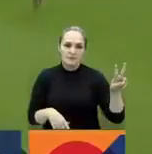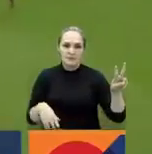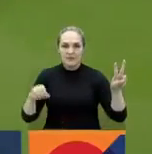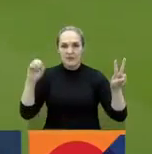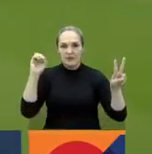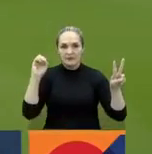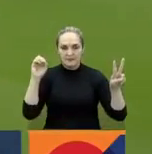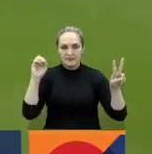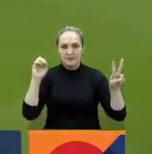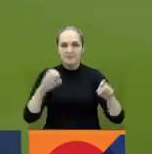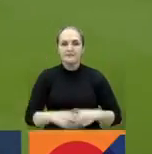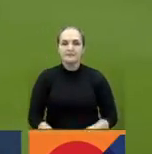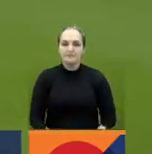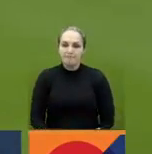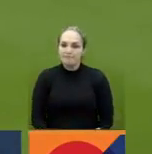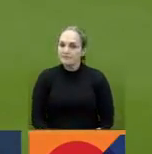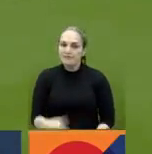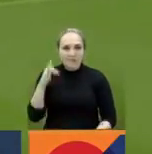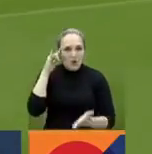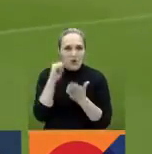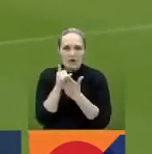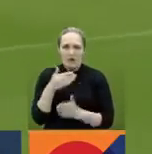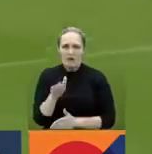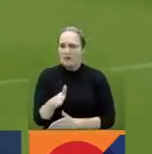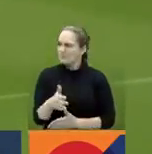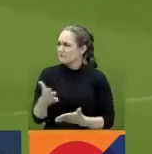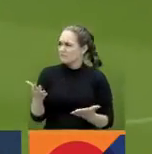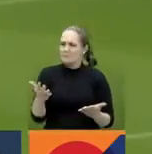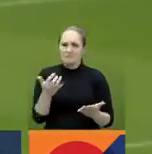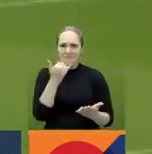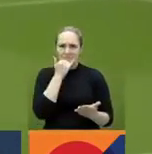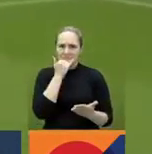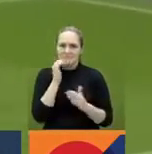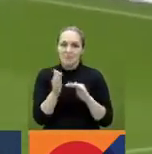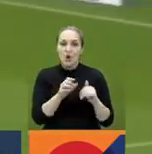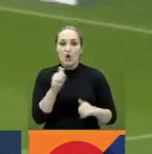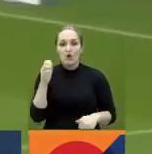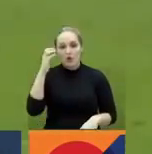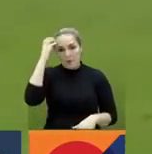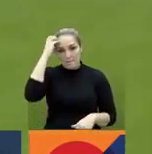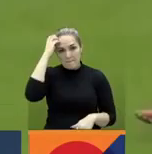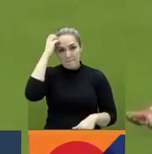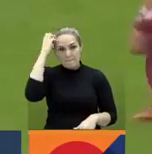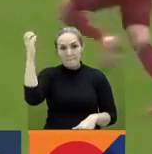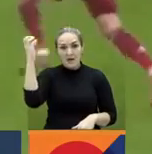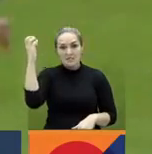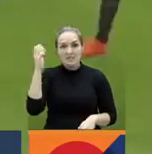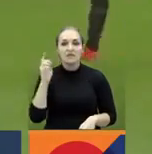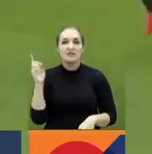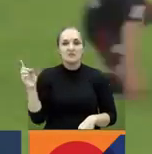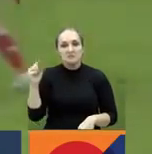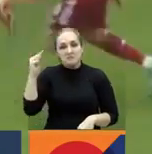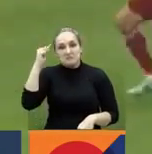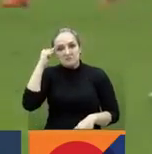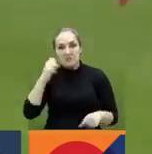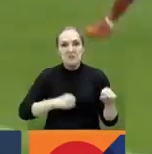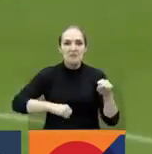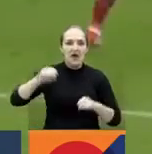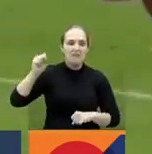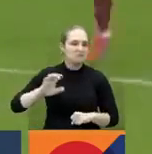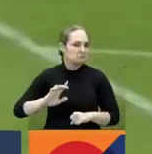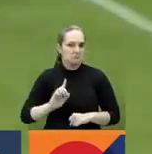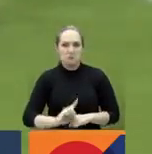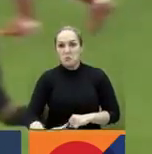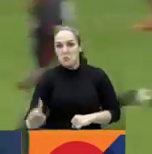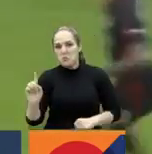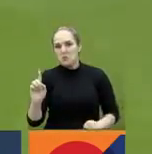46 el 2-0. No lo podía creer Messi y compañía. El que también ganó fue el equipo de Rafael Santos Borré, el Eintracht Frankfurt. Comenzó perdiendo